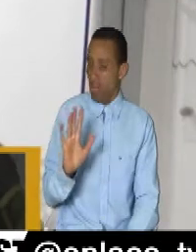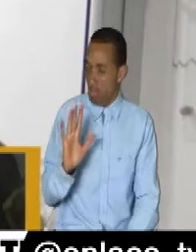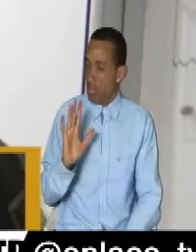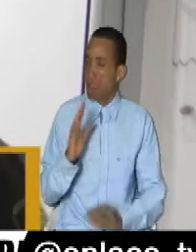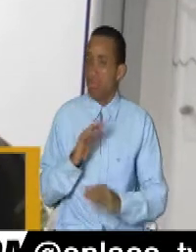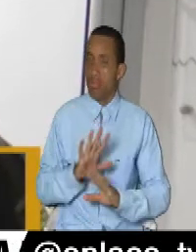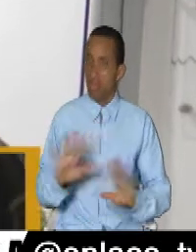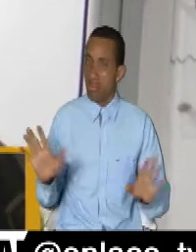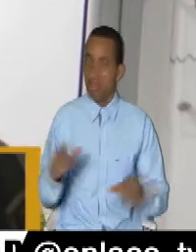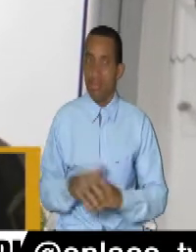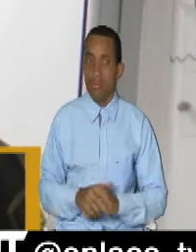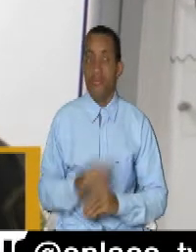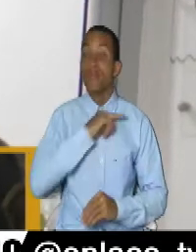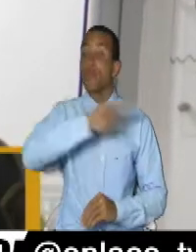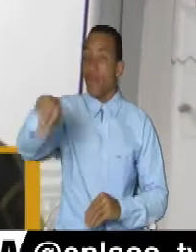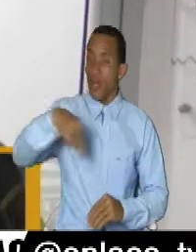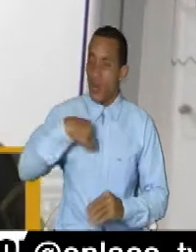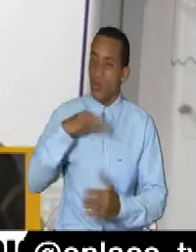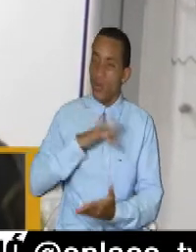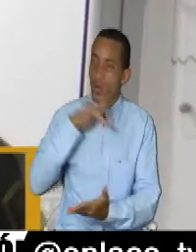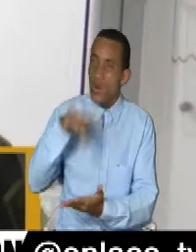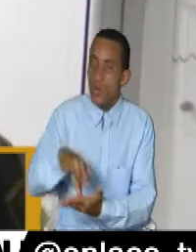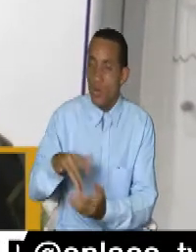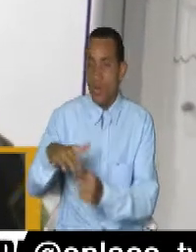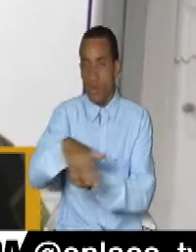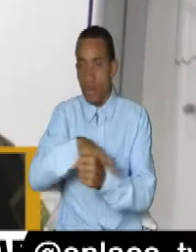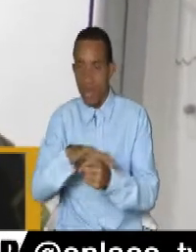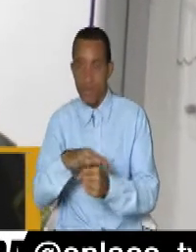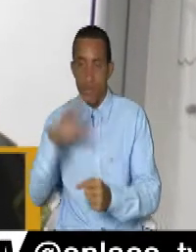estamos también haciendo presencia en ese barrio,